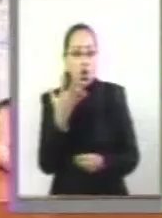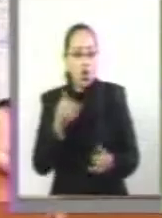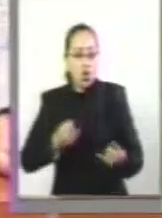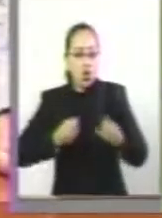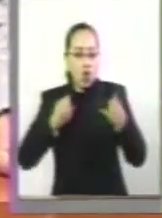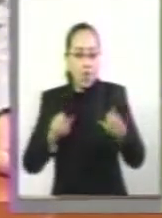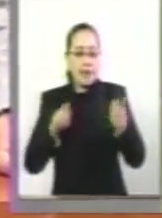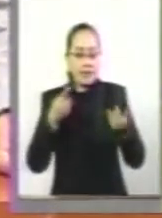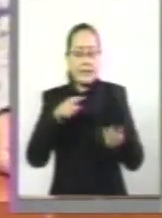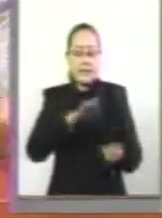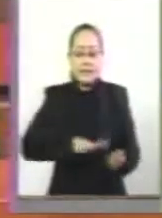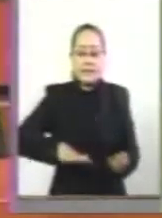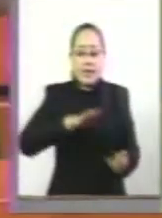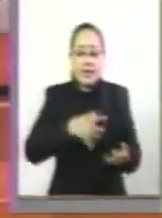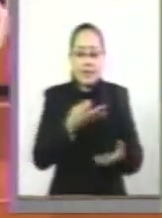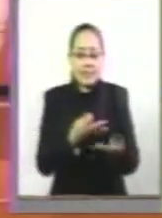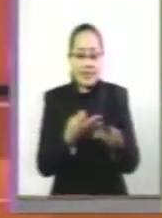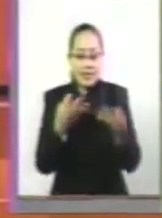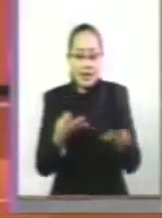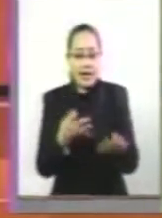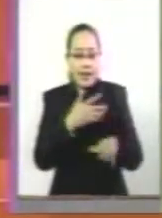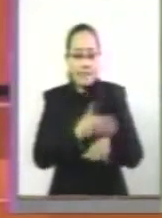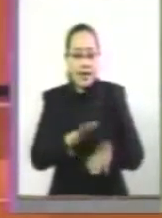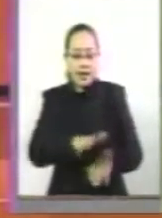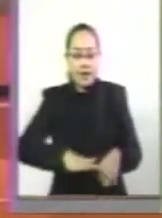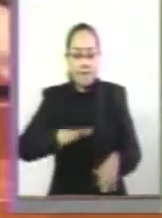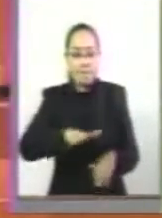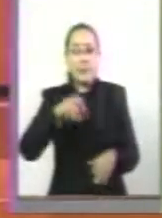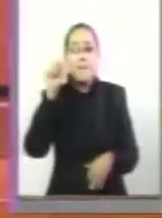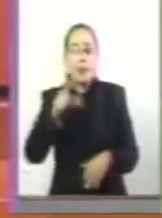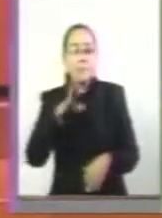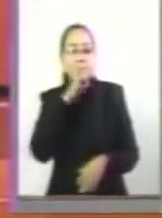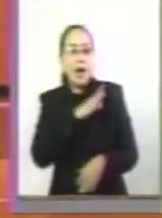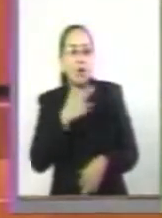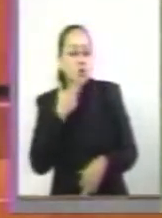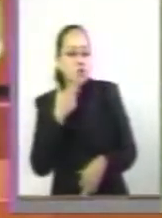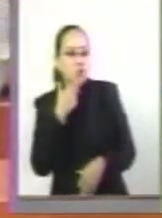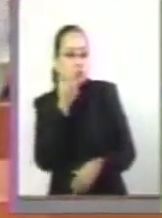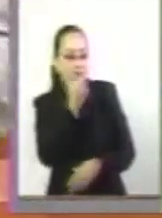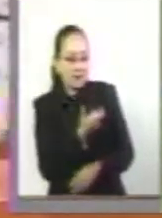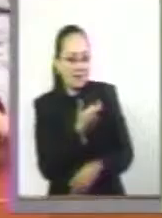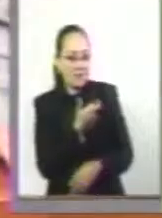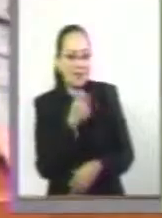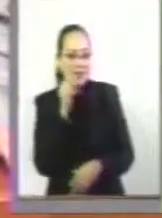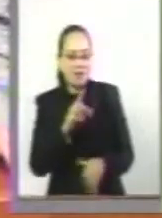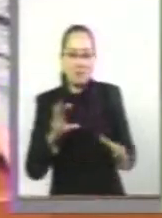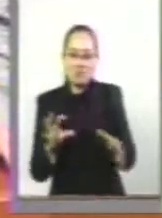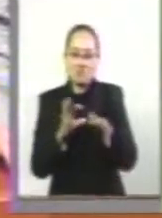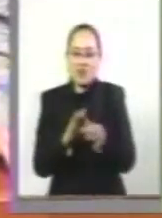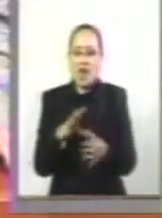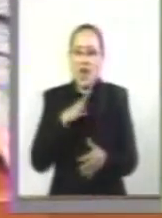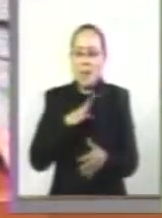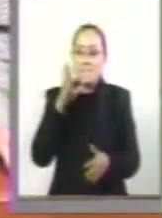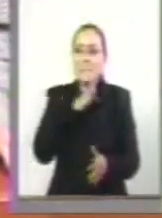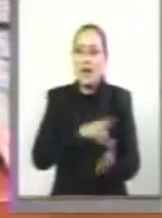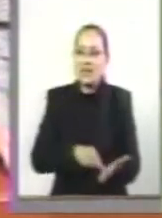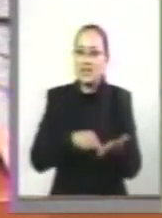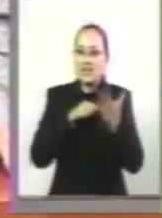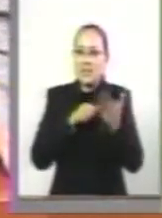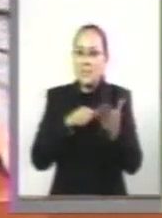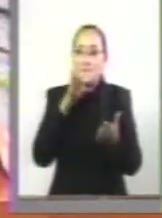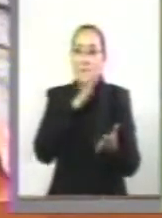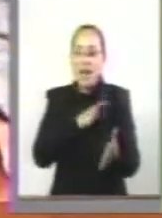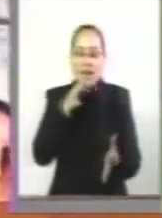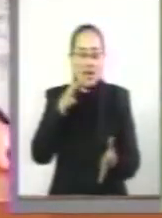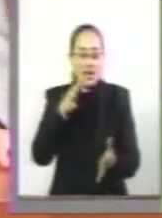ahí en Tierra Blanca y donde el problema de mal manejo de recursos también encuentra un terrible ejemplo de mal manejo